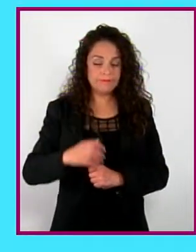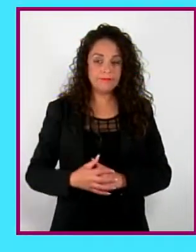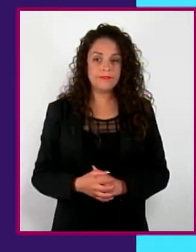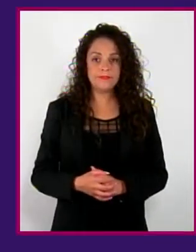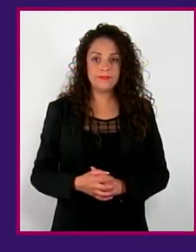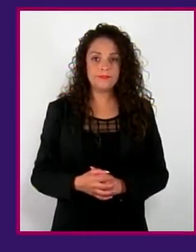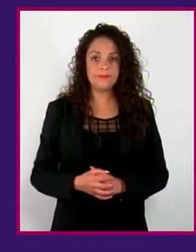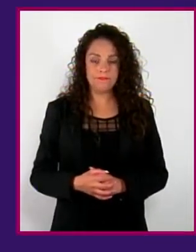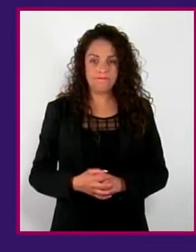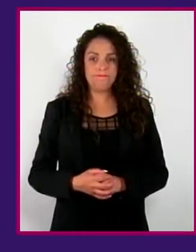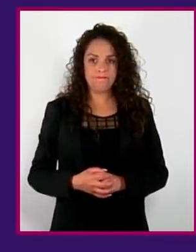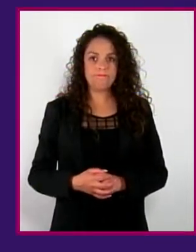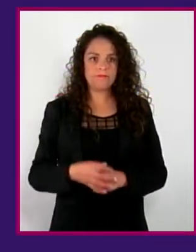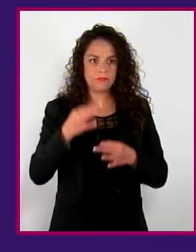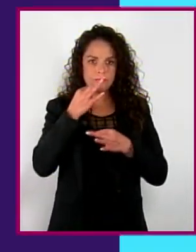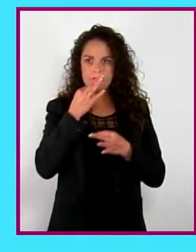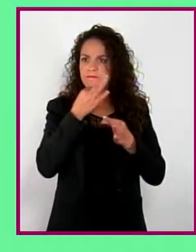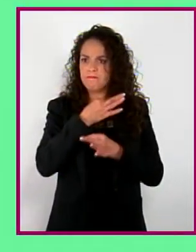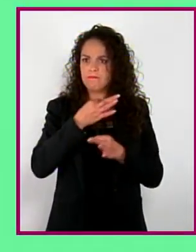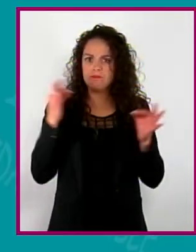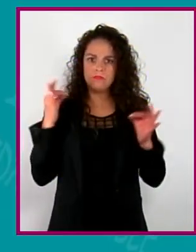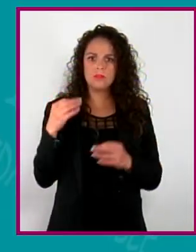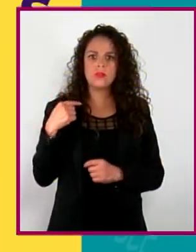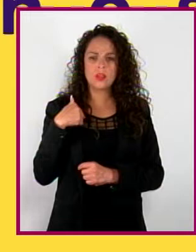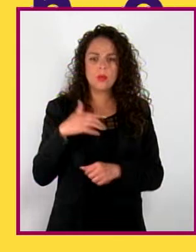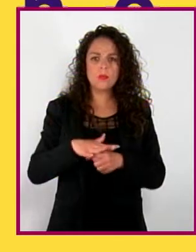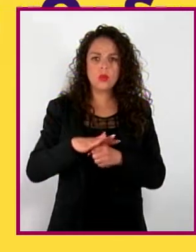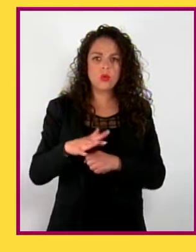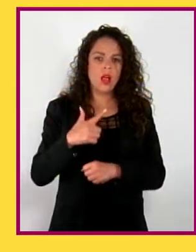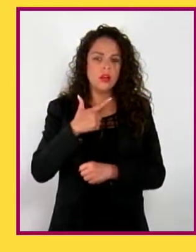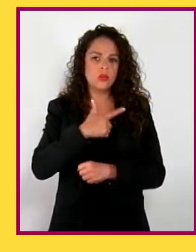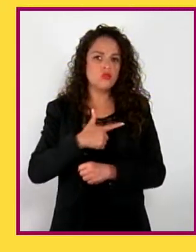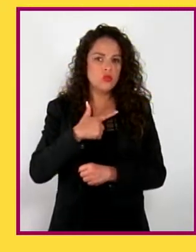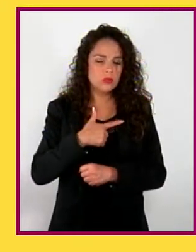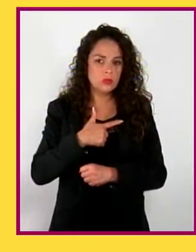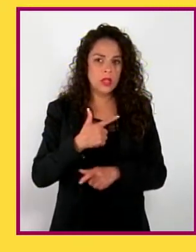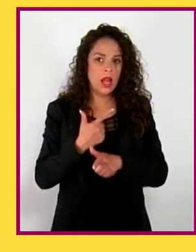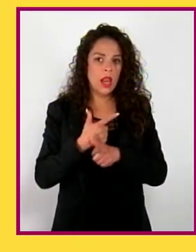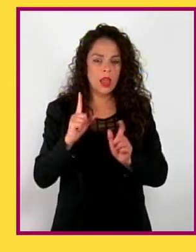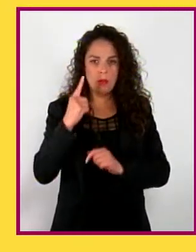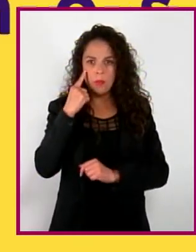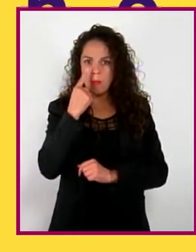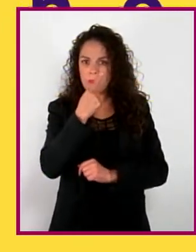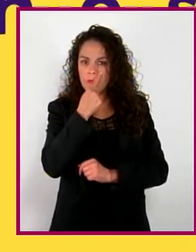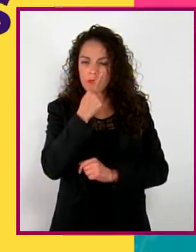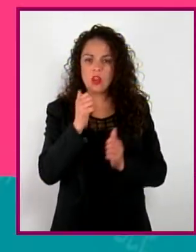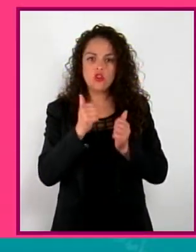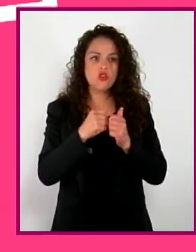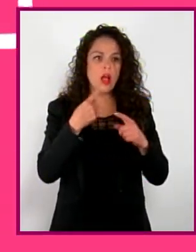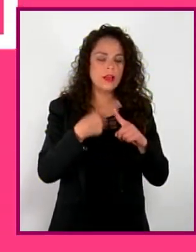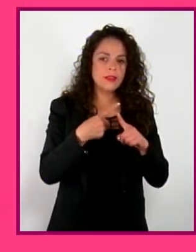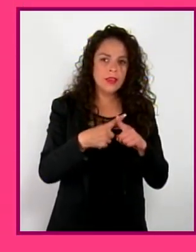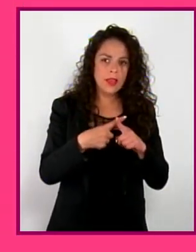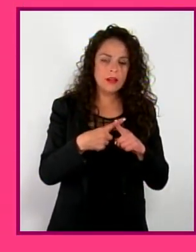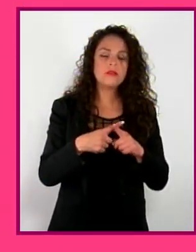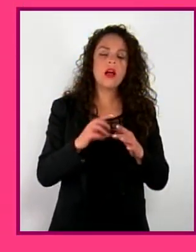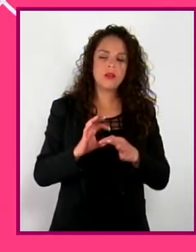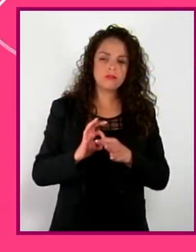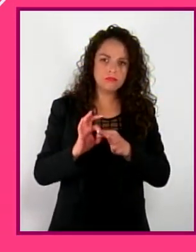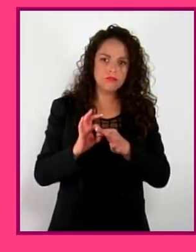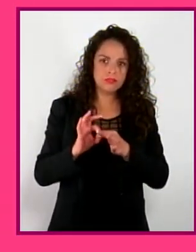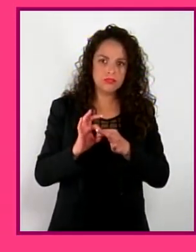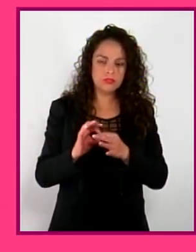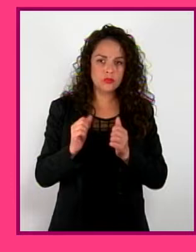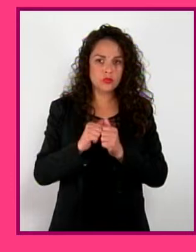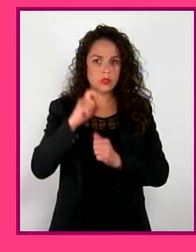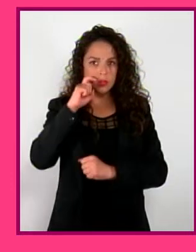Manifestar públicamente nuestros afectos. Decidir libremente con quién o quiénes relacionarnos afectiva, erótica